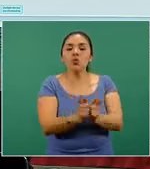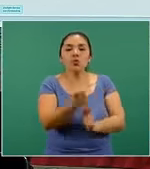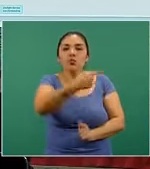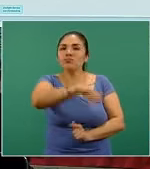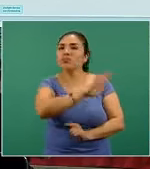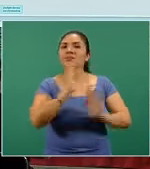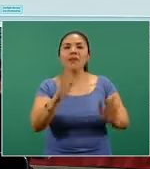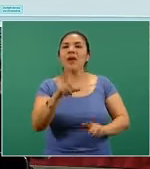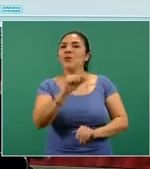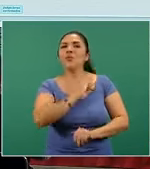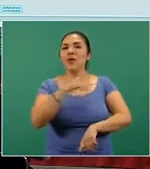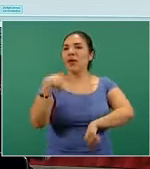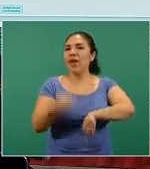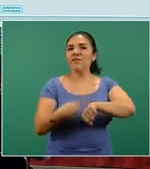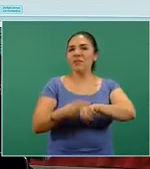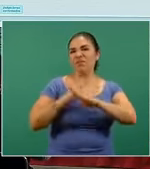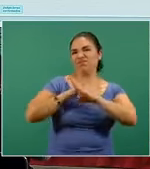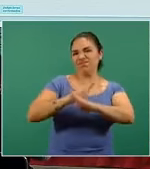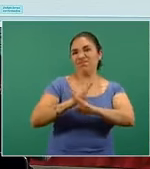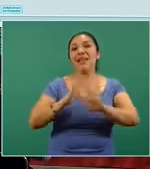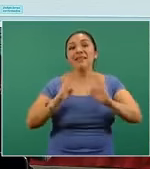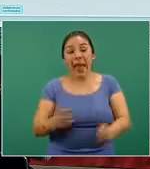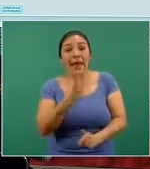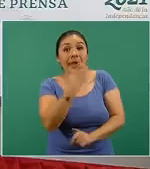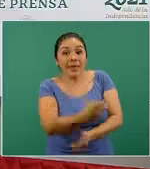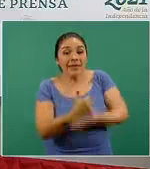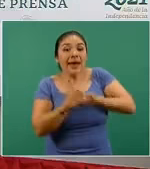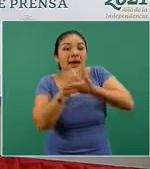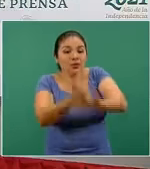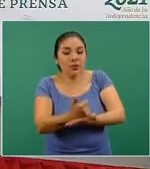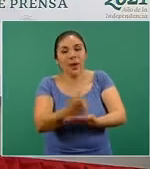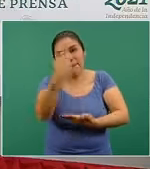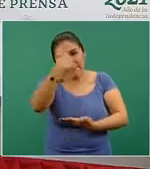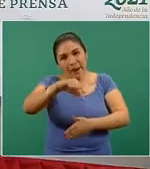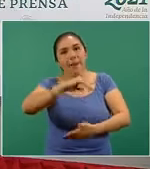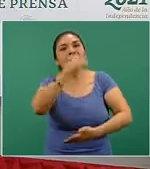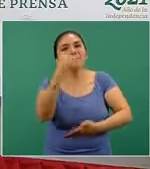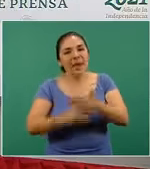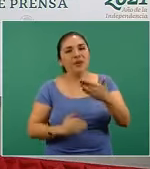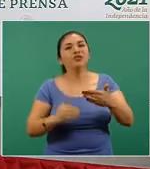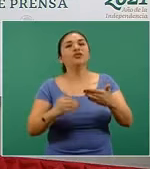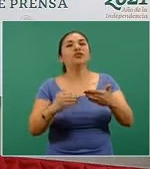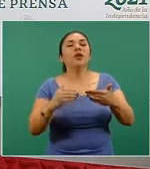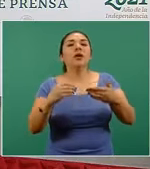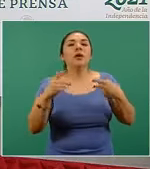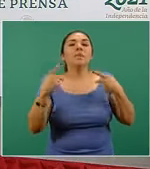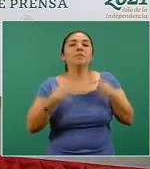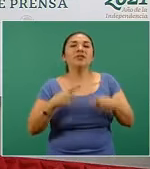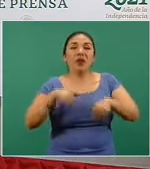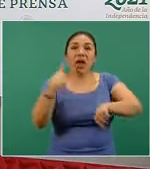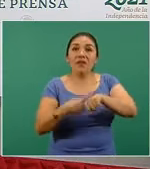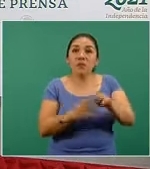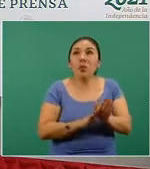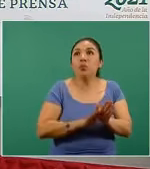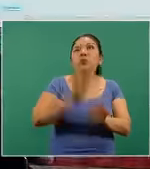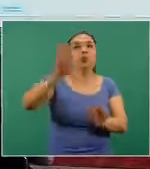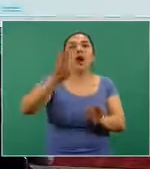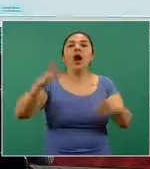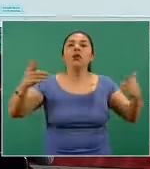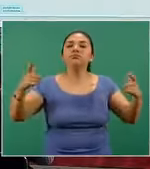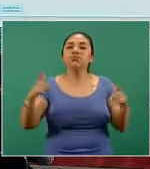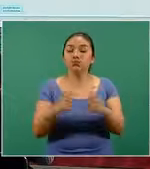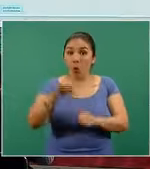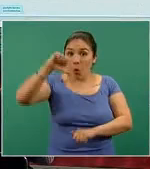de enfermar y que por lo tanto contribuyan también a disminuir la curva epidémica. Y para el día de hoy